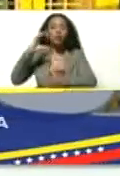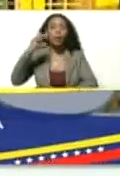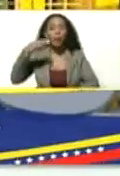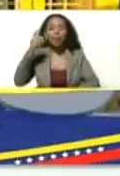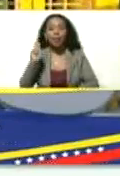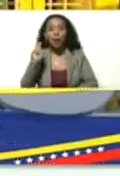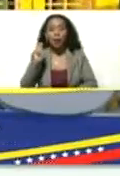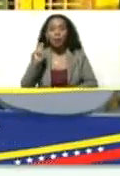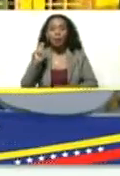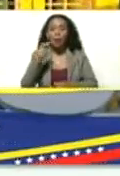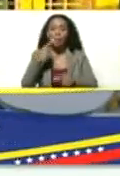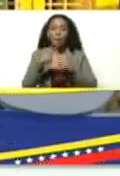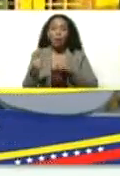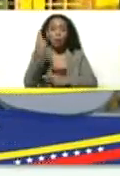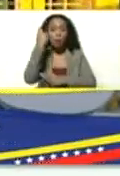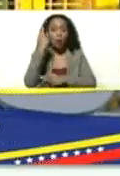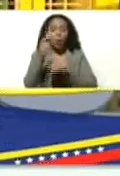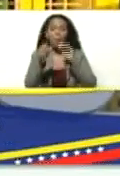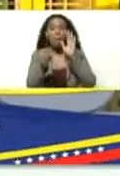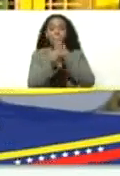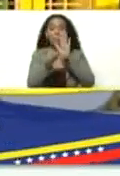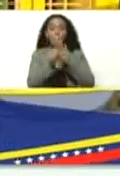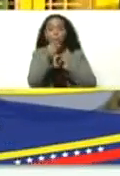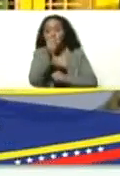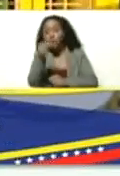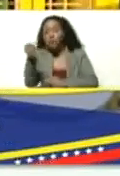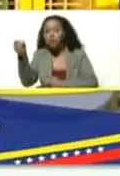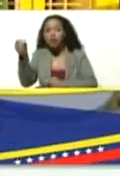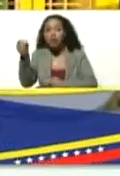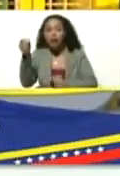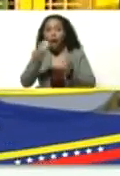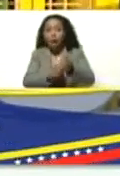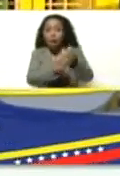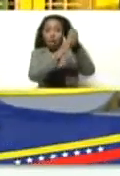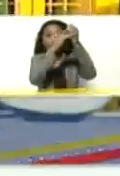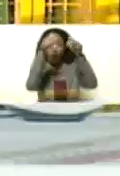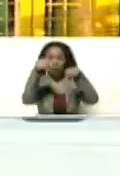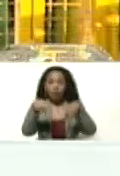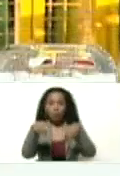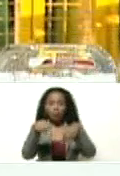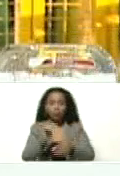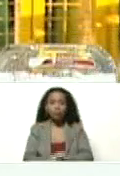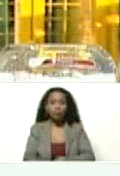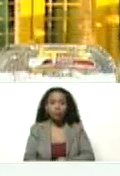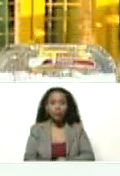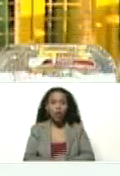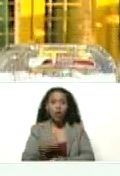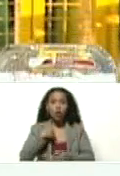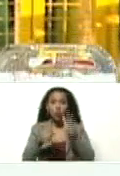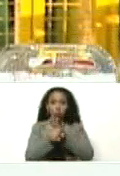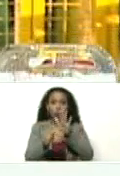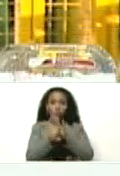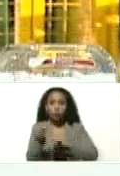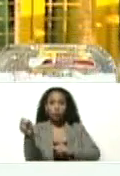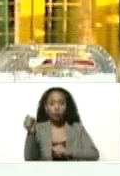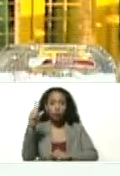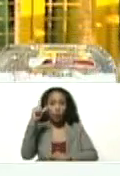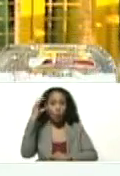Vamos a darle la palabra primero a los anfitriones. Le voy a dar la palabra a una mujer